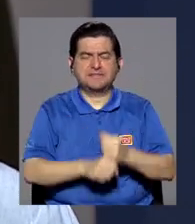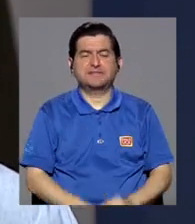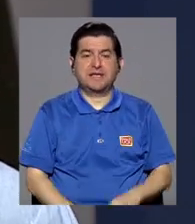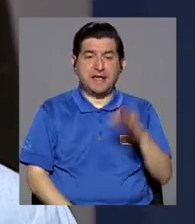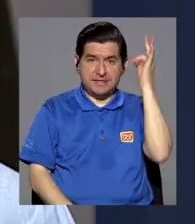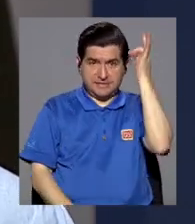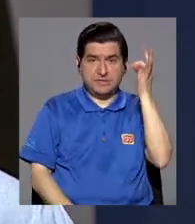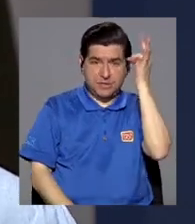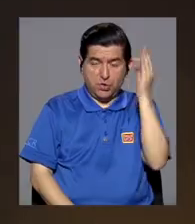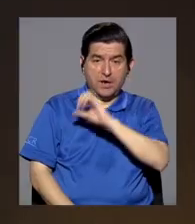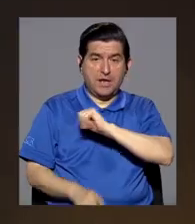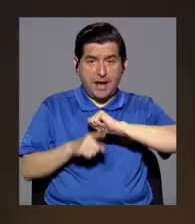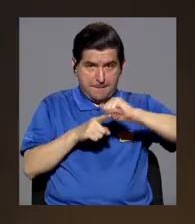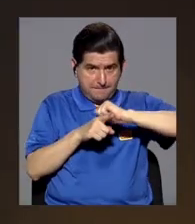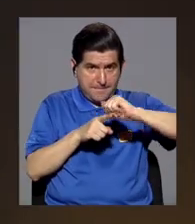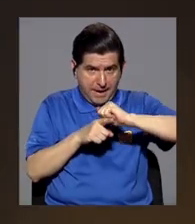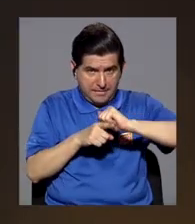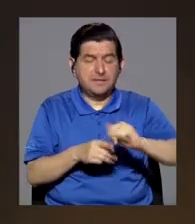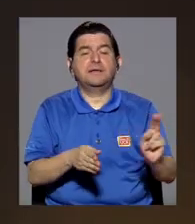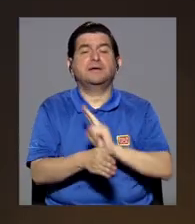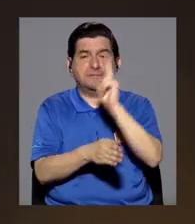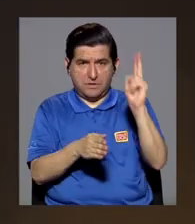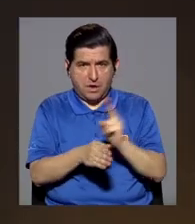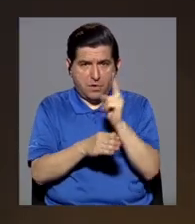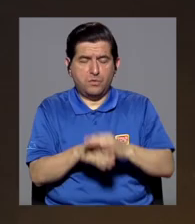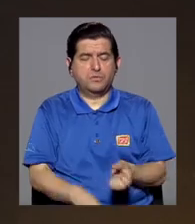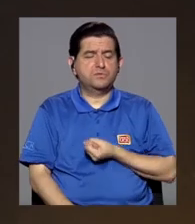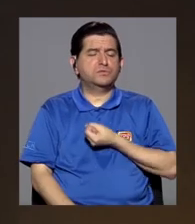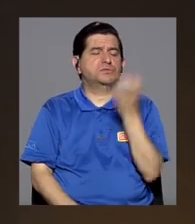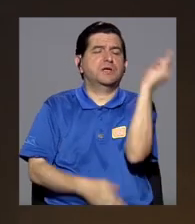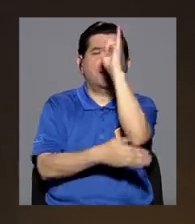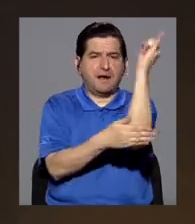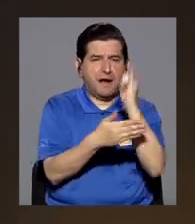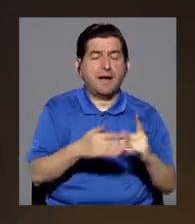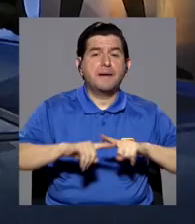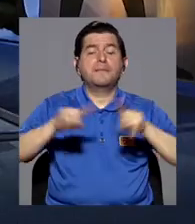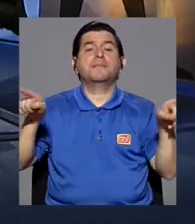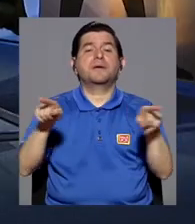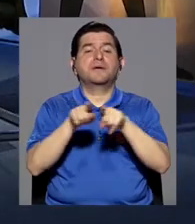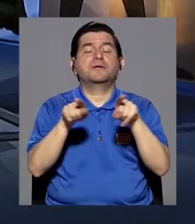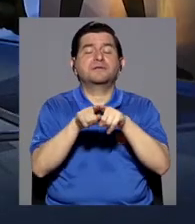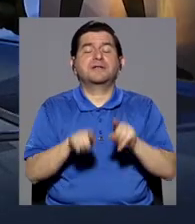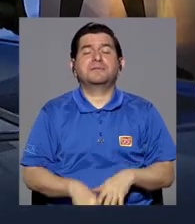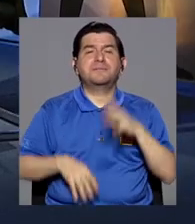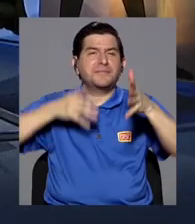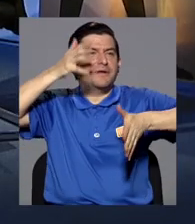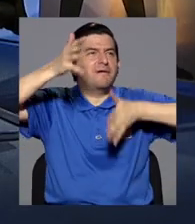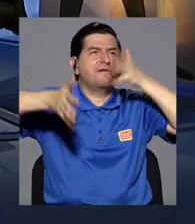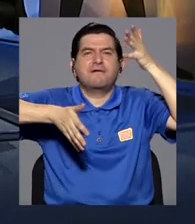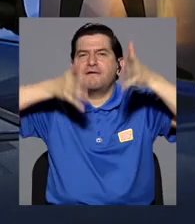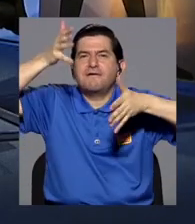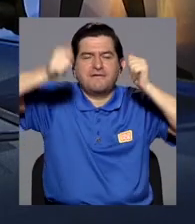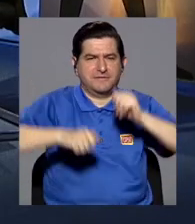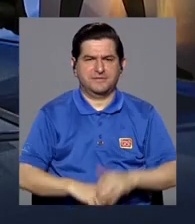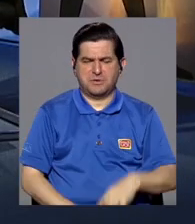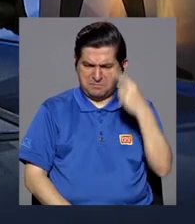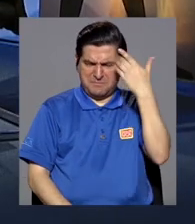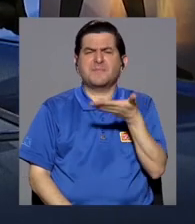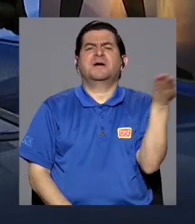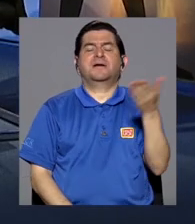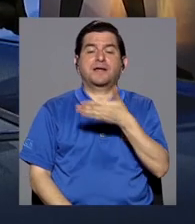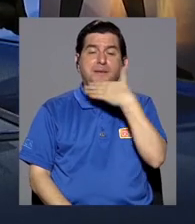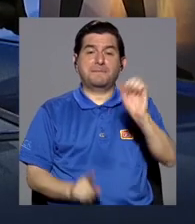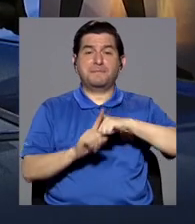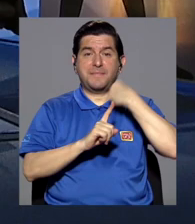teórico y práctico en el que se utiliza la expresión artística pero también la creatividad para